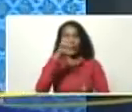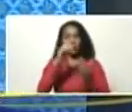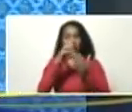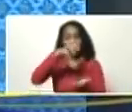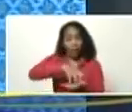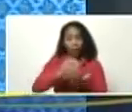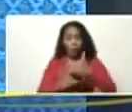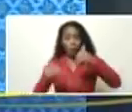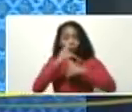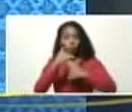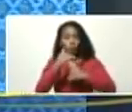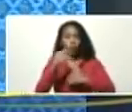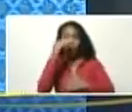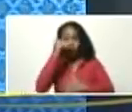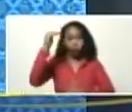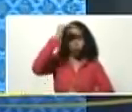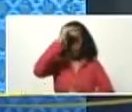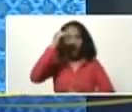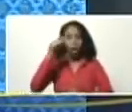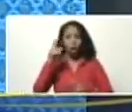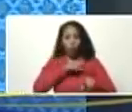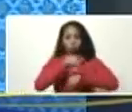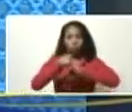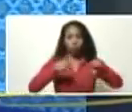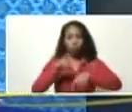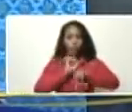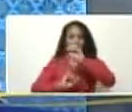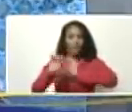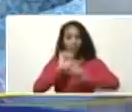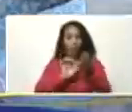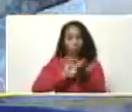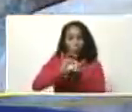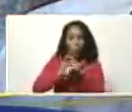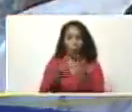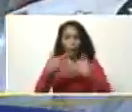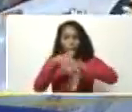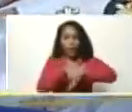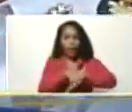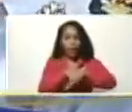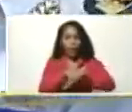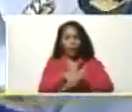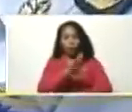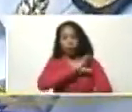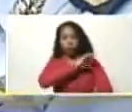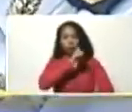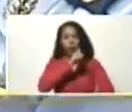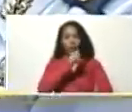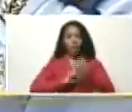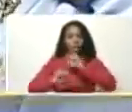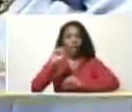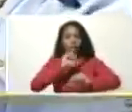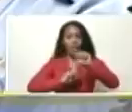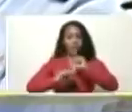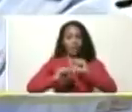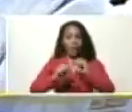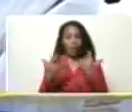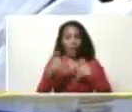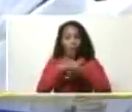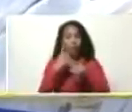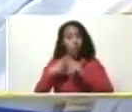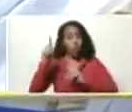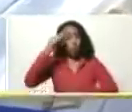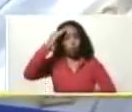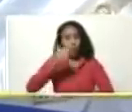Superior, comandantes de regiones estratégicas de defensa integral, comandantes de zonas operativas de defensa integral y otros generales y